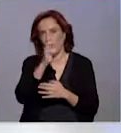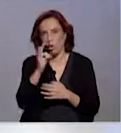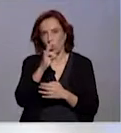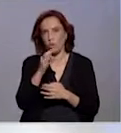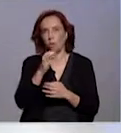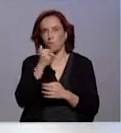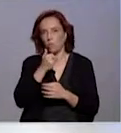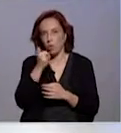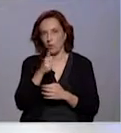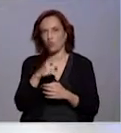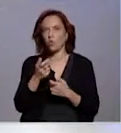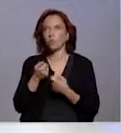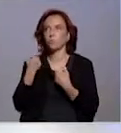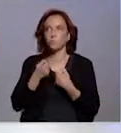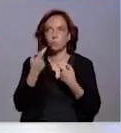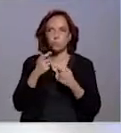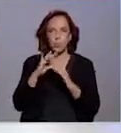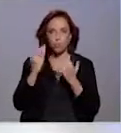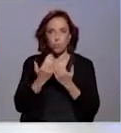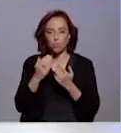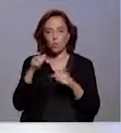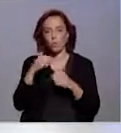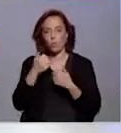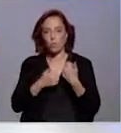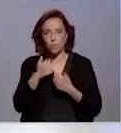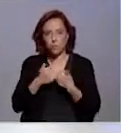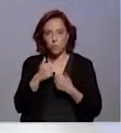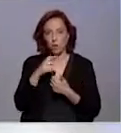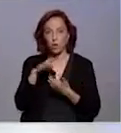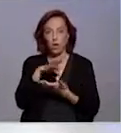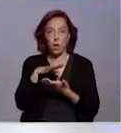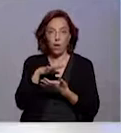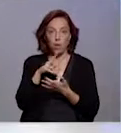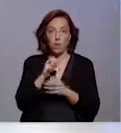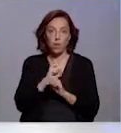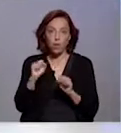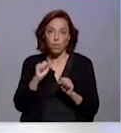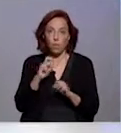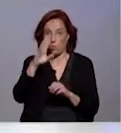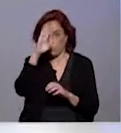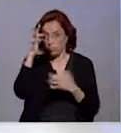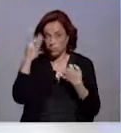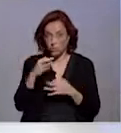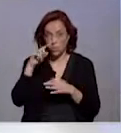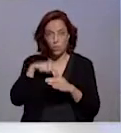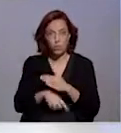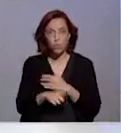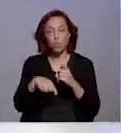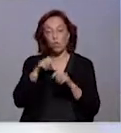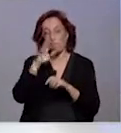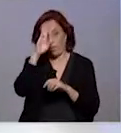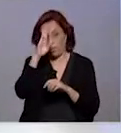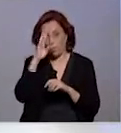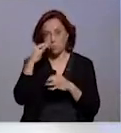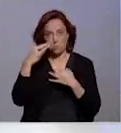desarrollada que exporta el mundo que es competitiva ahí hay un área para ponerse a capacitarse de manera profunda y después por supuesto